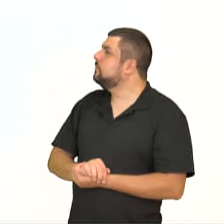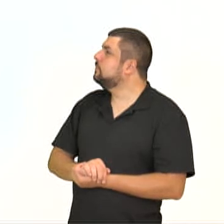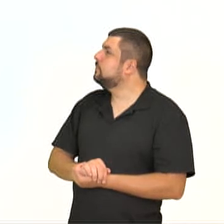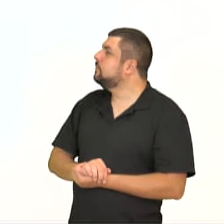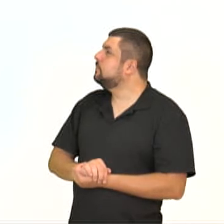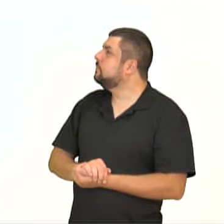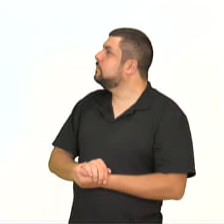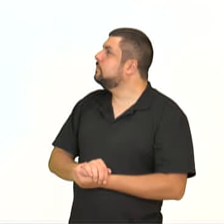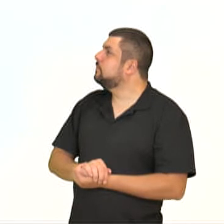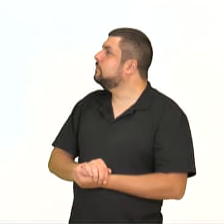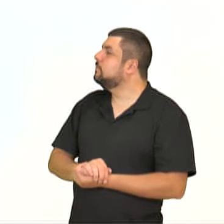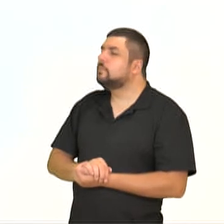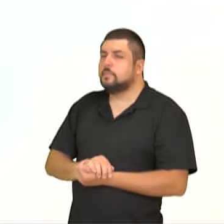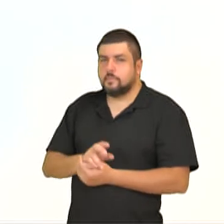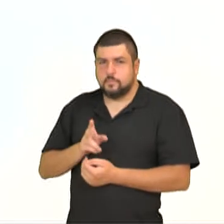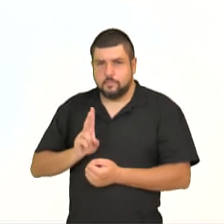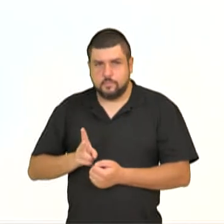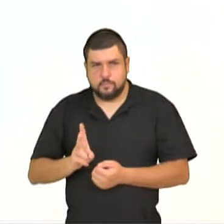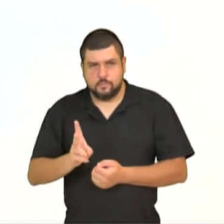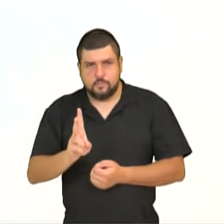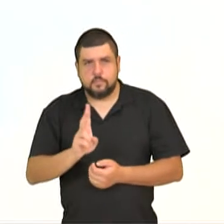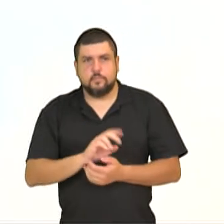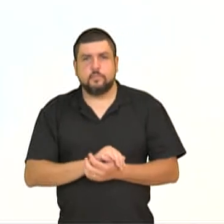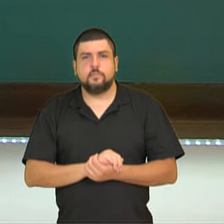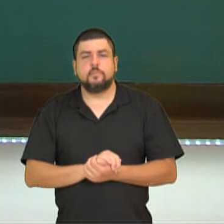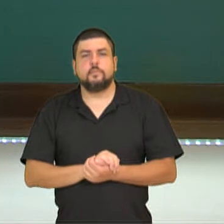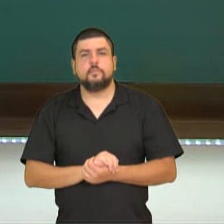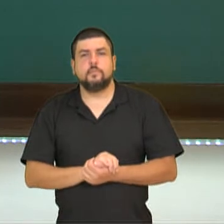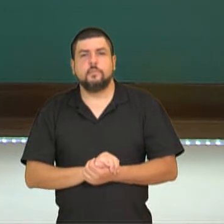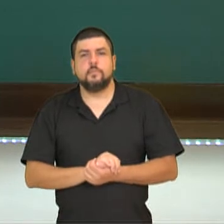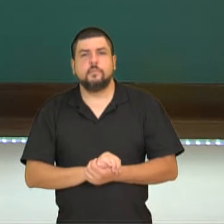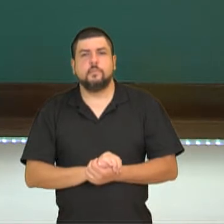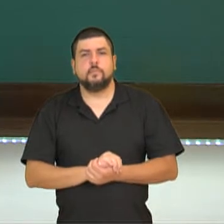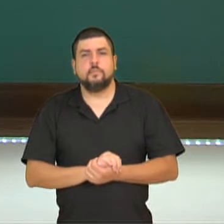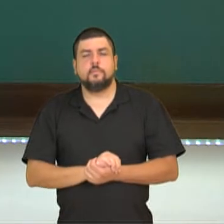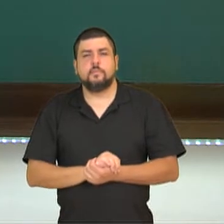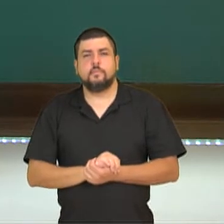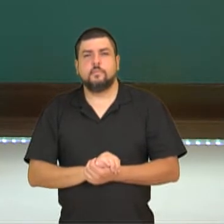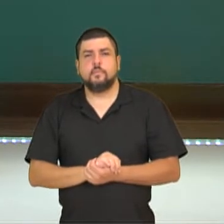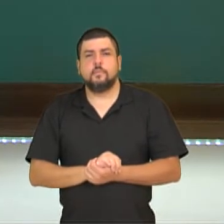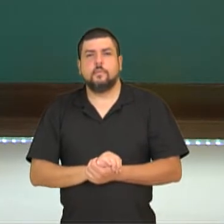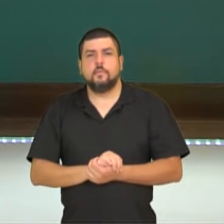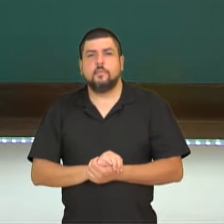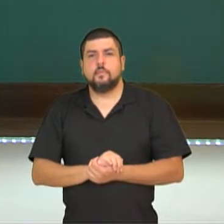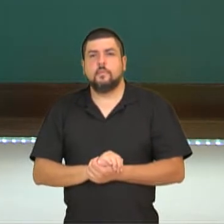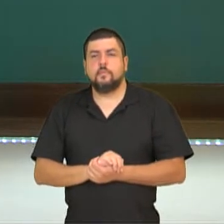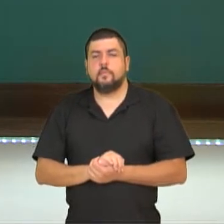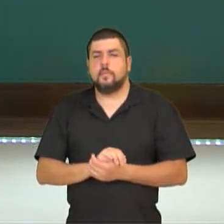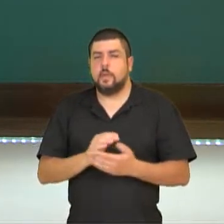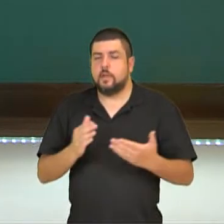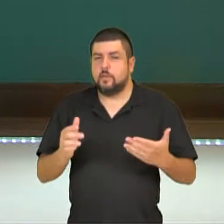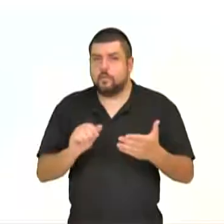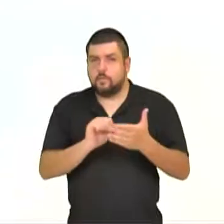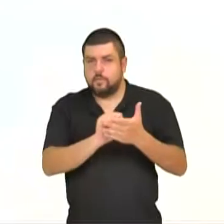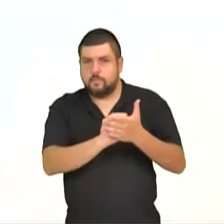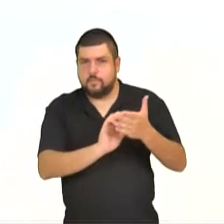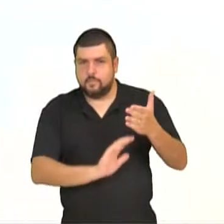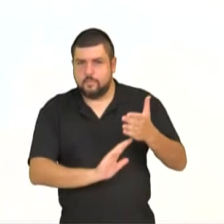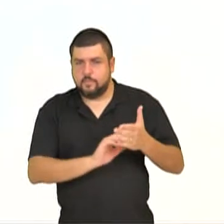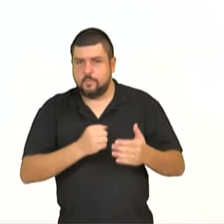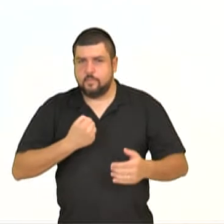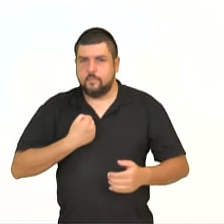querrían. Vamos a seguir. Aí, a hora que nosotros vimos los verbos irregulares, vamos a la actividad.